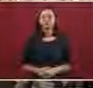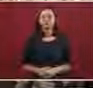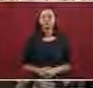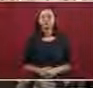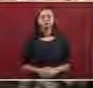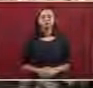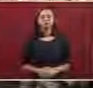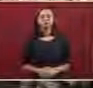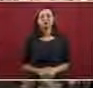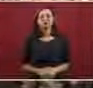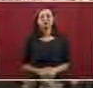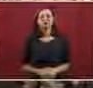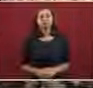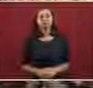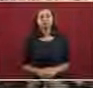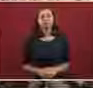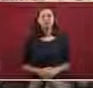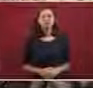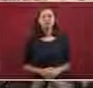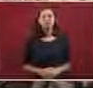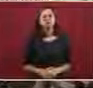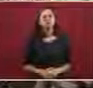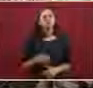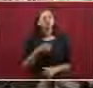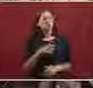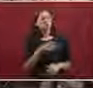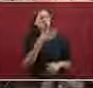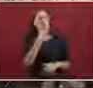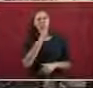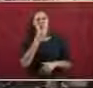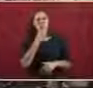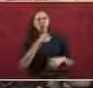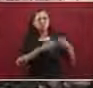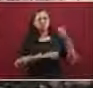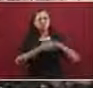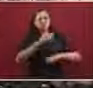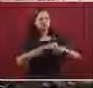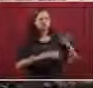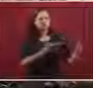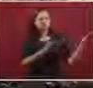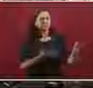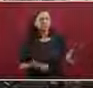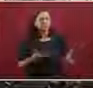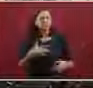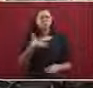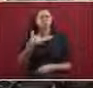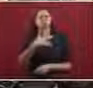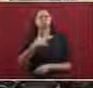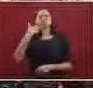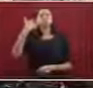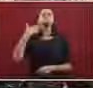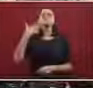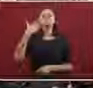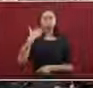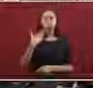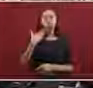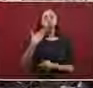Yo lo sentía él respetuoso de México, les diría entusiasmado